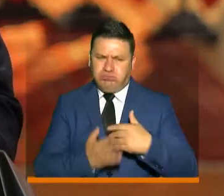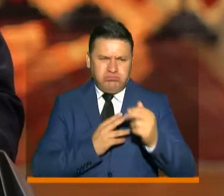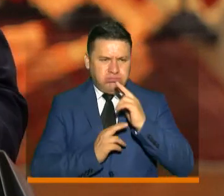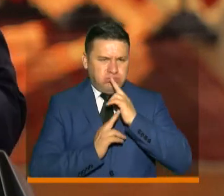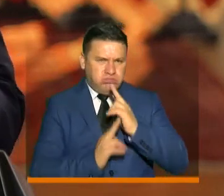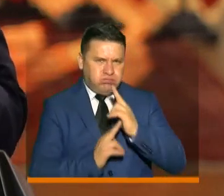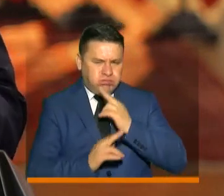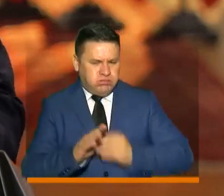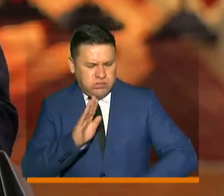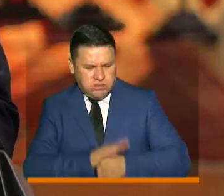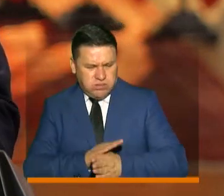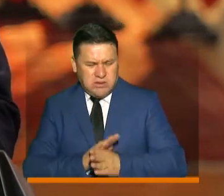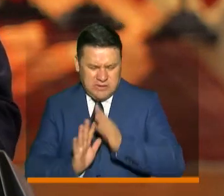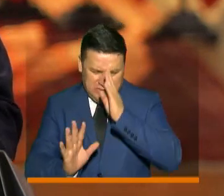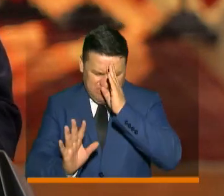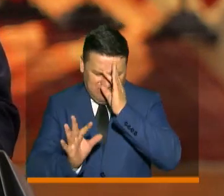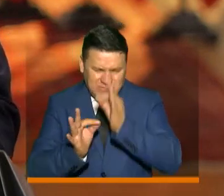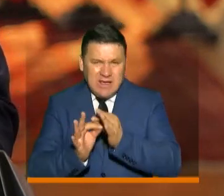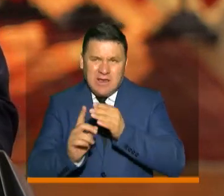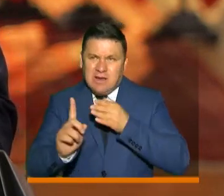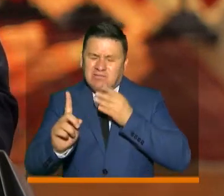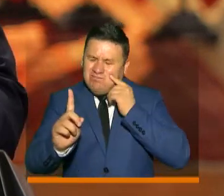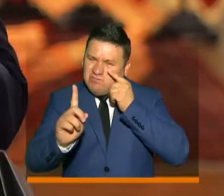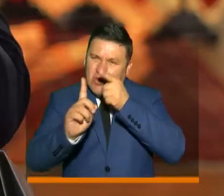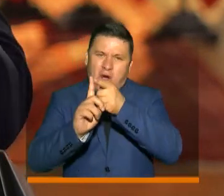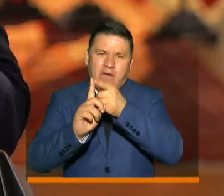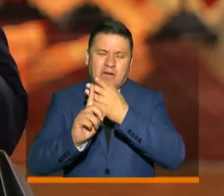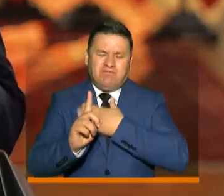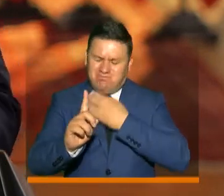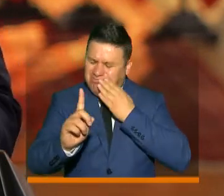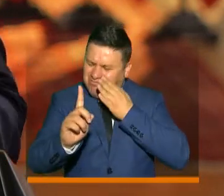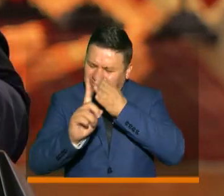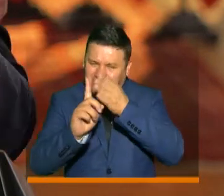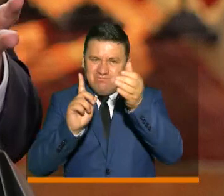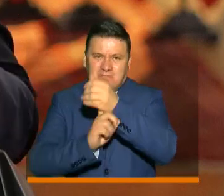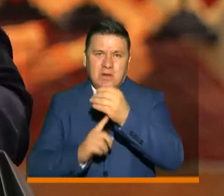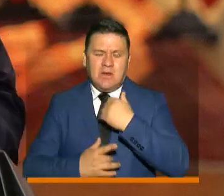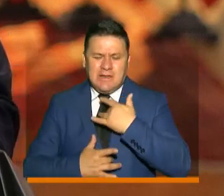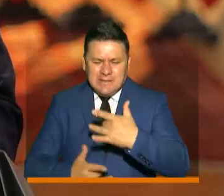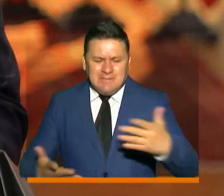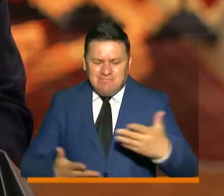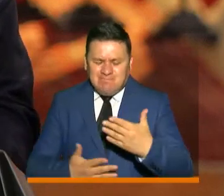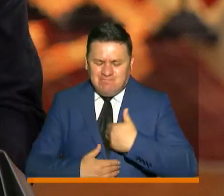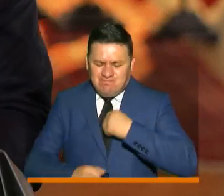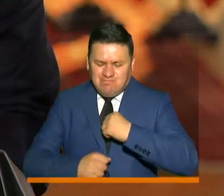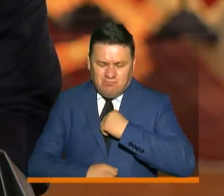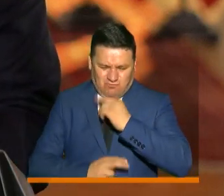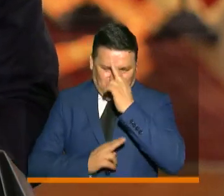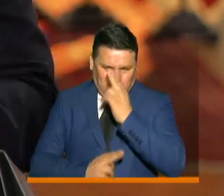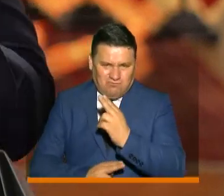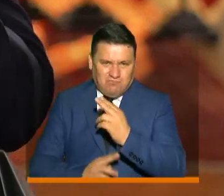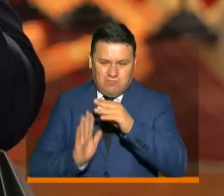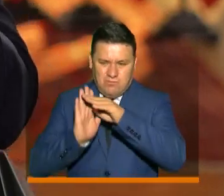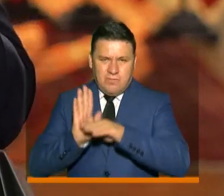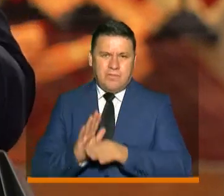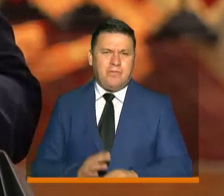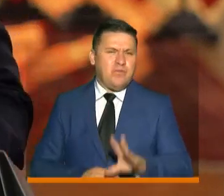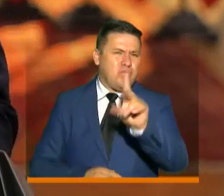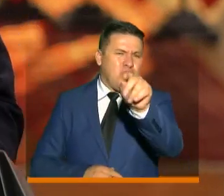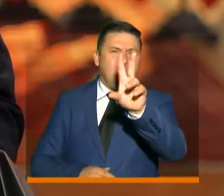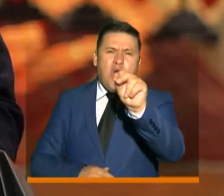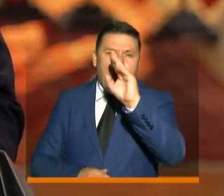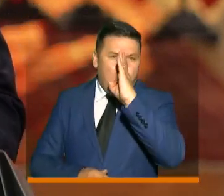con la mayor de nuestra responsabilidad con solidaridad y con grandeza no dudemos